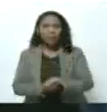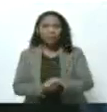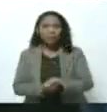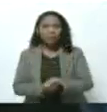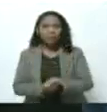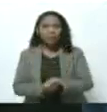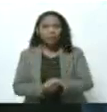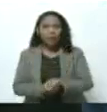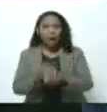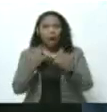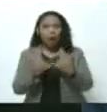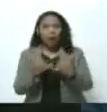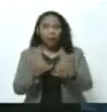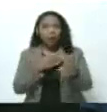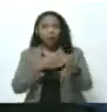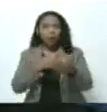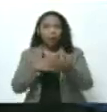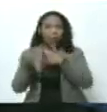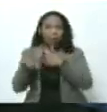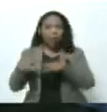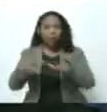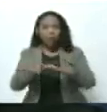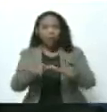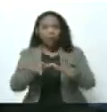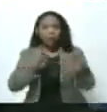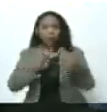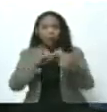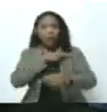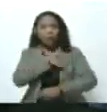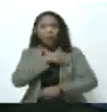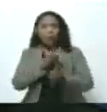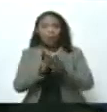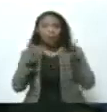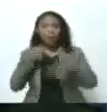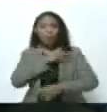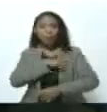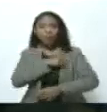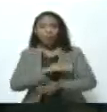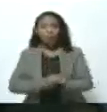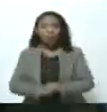Llevamos ahorita a las áreas donde se encuentran misiones y grandes misiones.